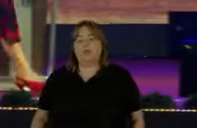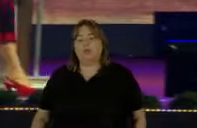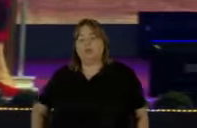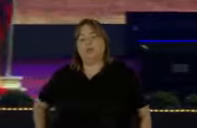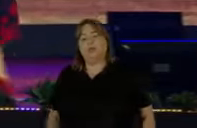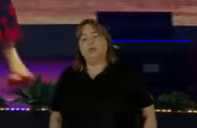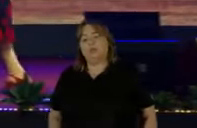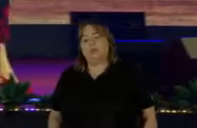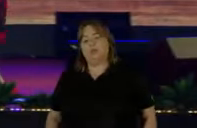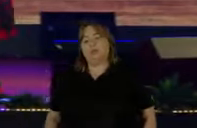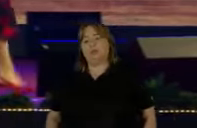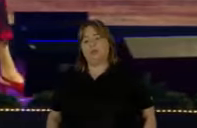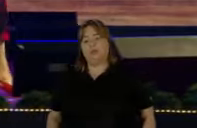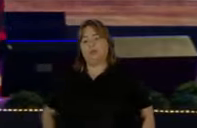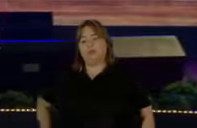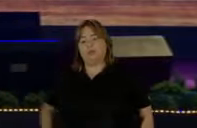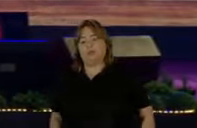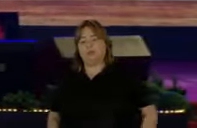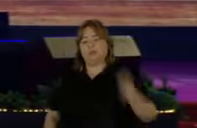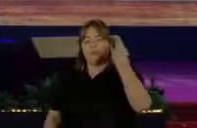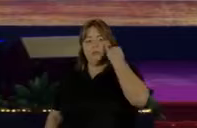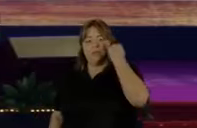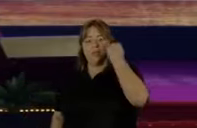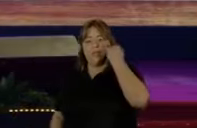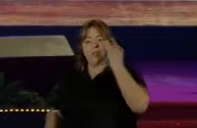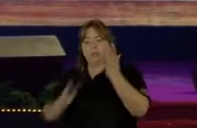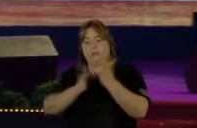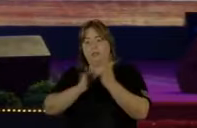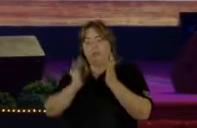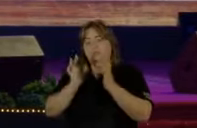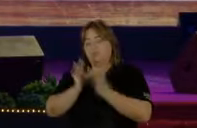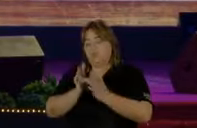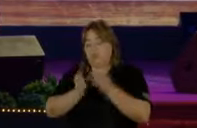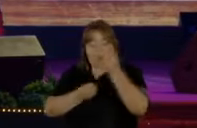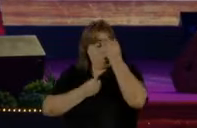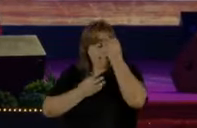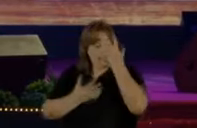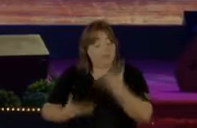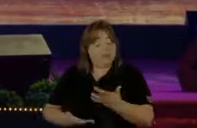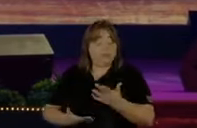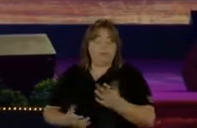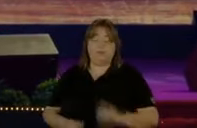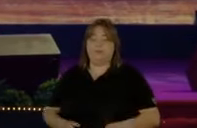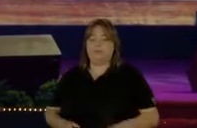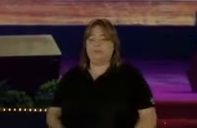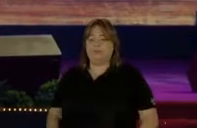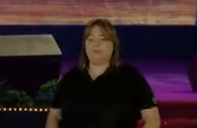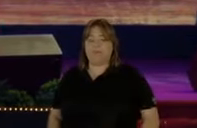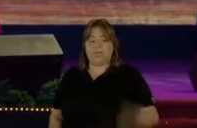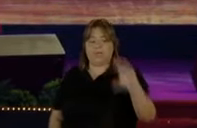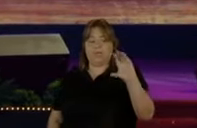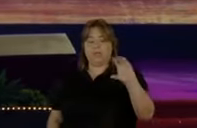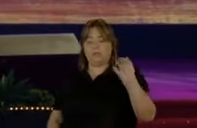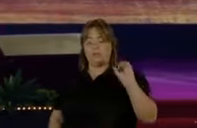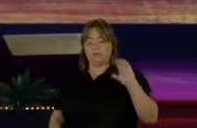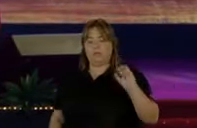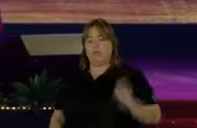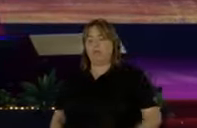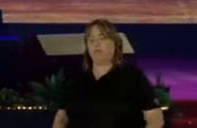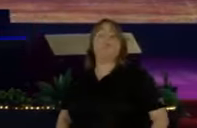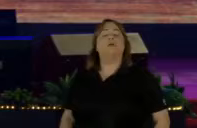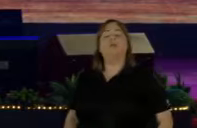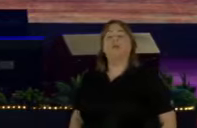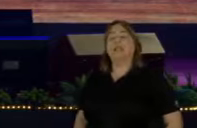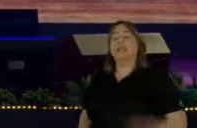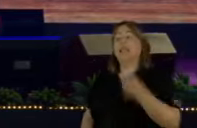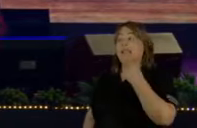Alaba. Imagínate, si a Jesús no lo obedecieron, ¿quiénes somos nosotros? Eran como 500. Los que estaban, que le